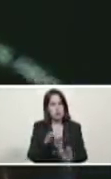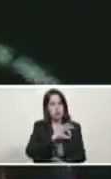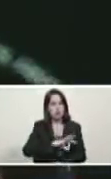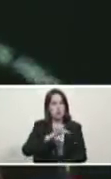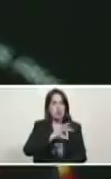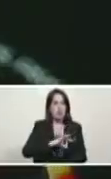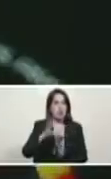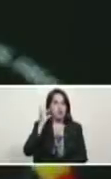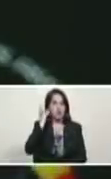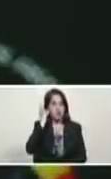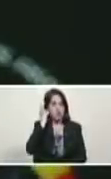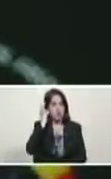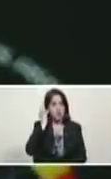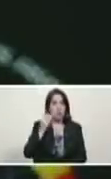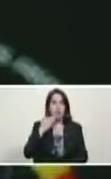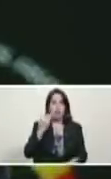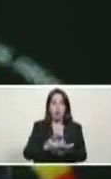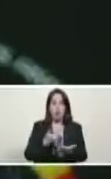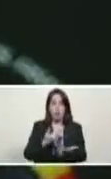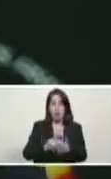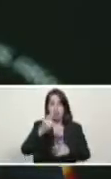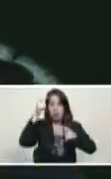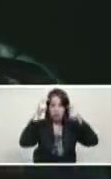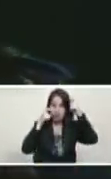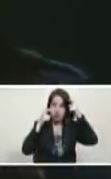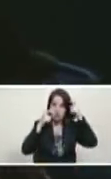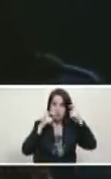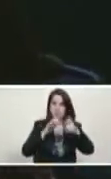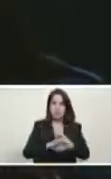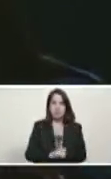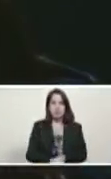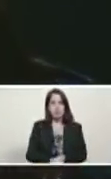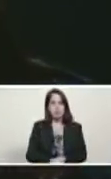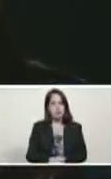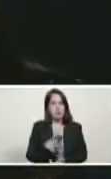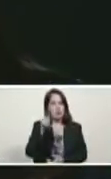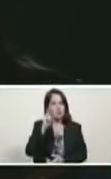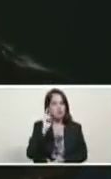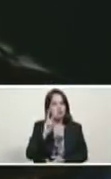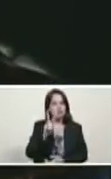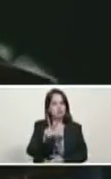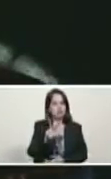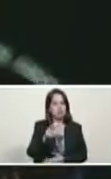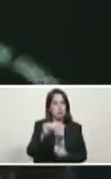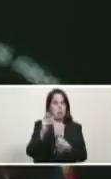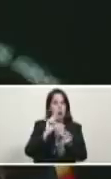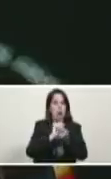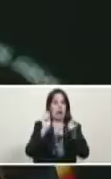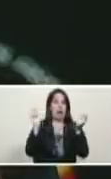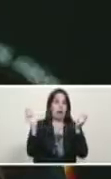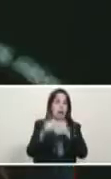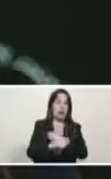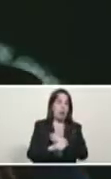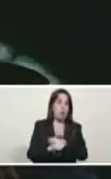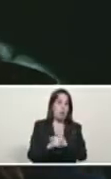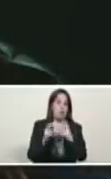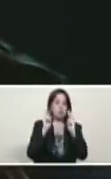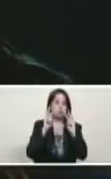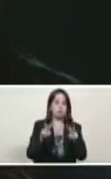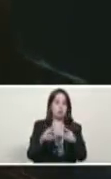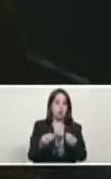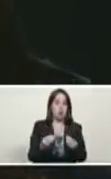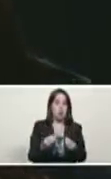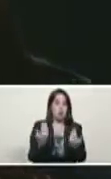propuesto por hugo chávez con esa perspectiva ha producido cambios de horizonte que involucran